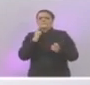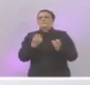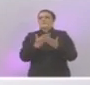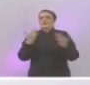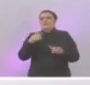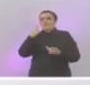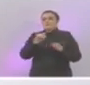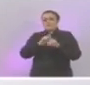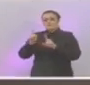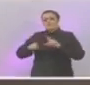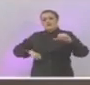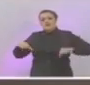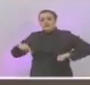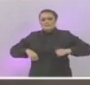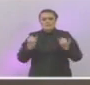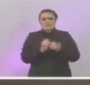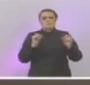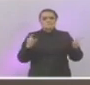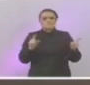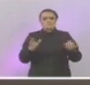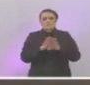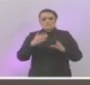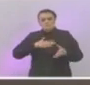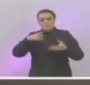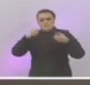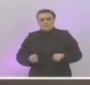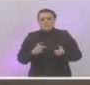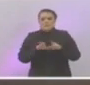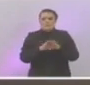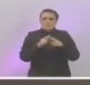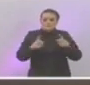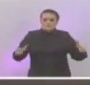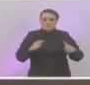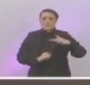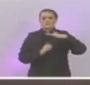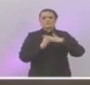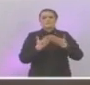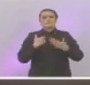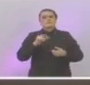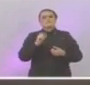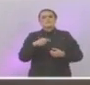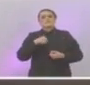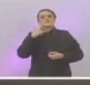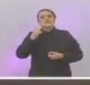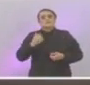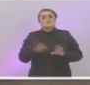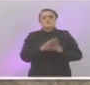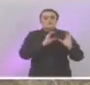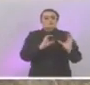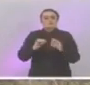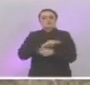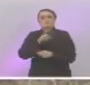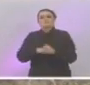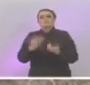las obras y actividades dentro de las mismas, asegurando su desarrollo sustentable. Estos esfuerzos de preservación